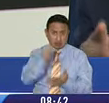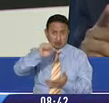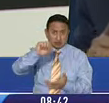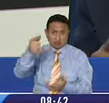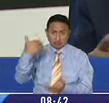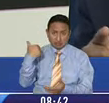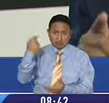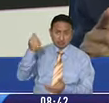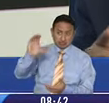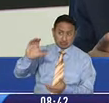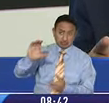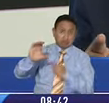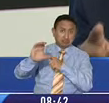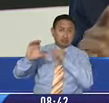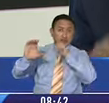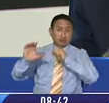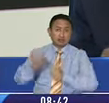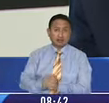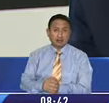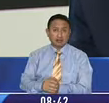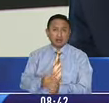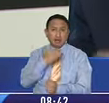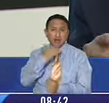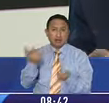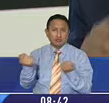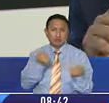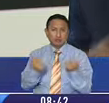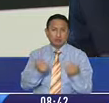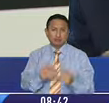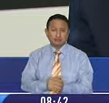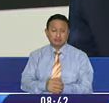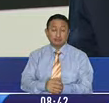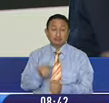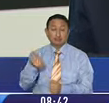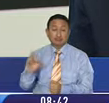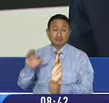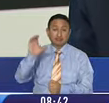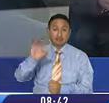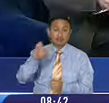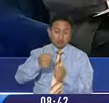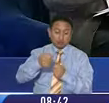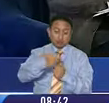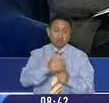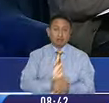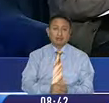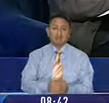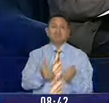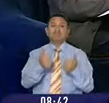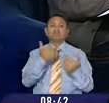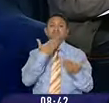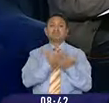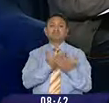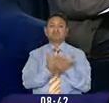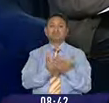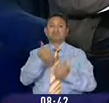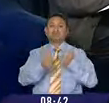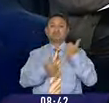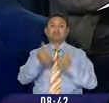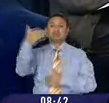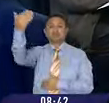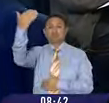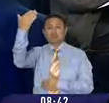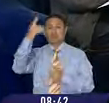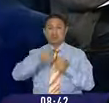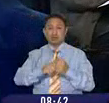Y mucho más eficientes vamos a ser cuando optimicemos estos recursos. Muy bien, Omar Ceballos, candidato a la alcaldía de